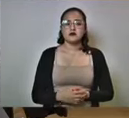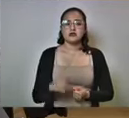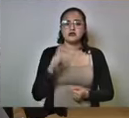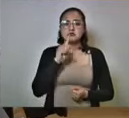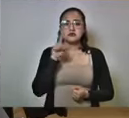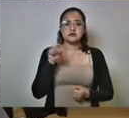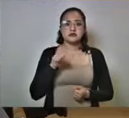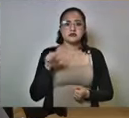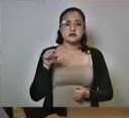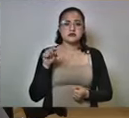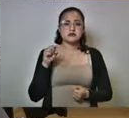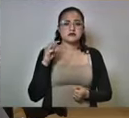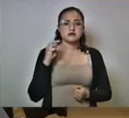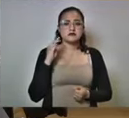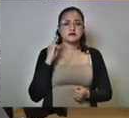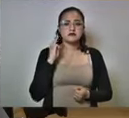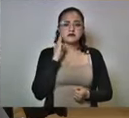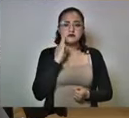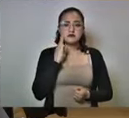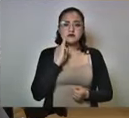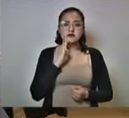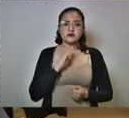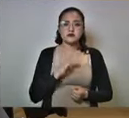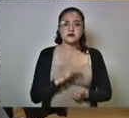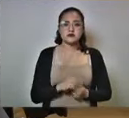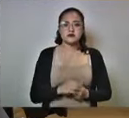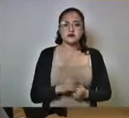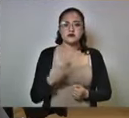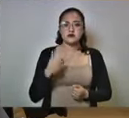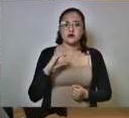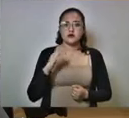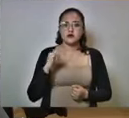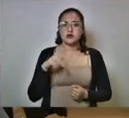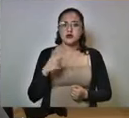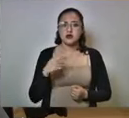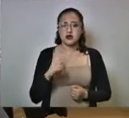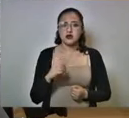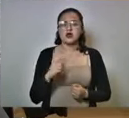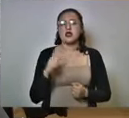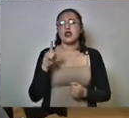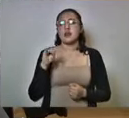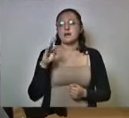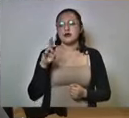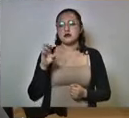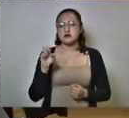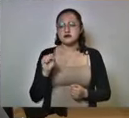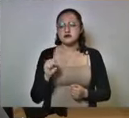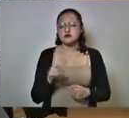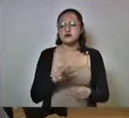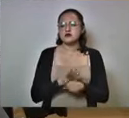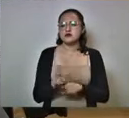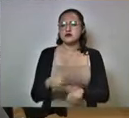Zacatlán, Huauchinango y Libres son los 3 municipios que se agregaron. Sí, pero los otros